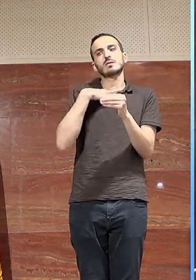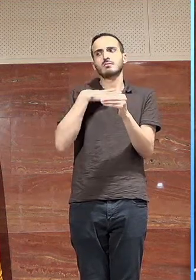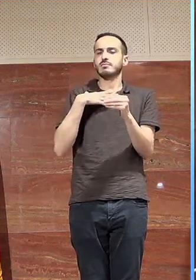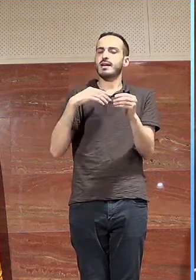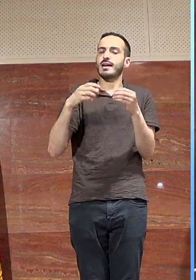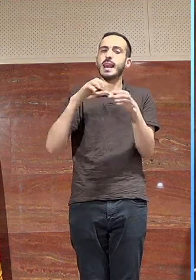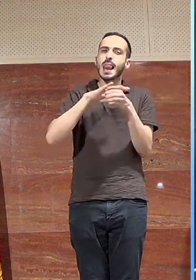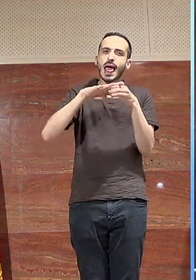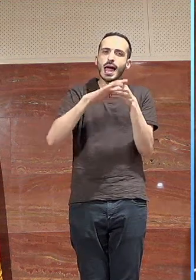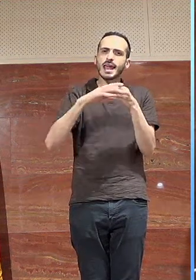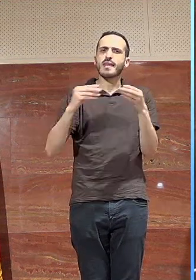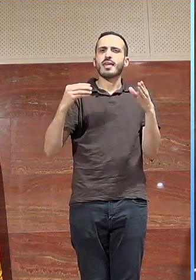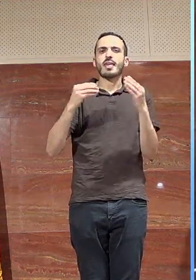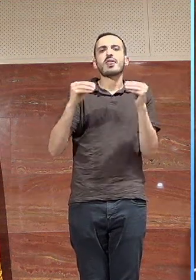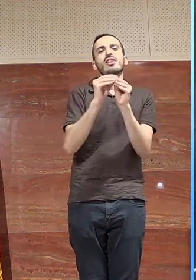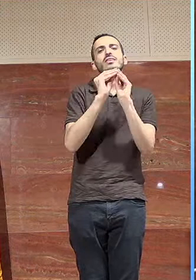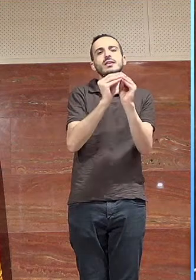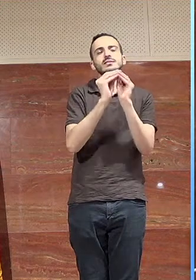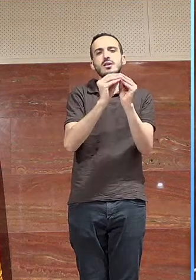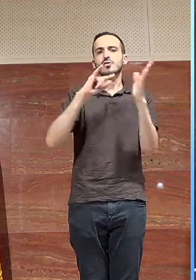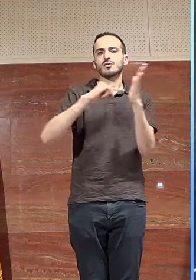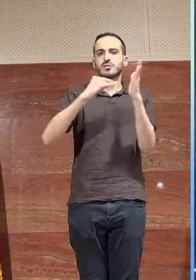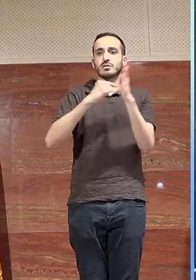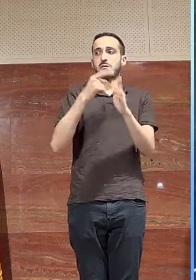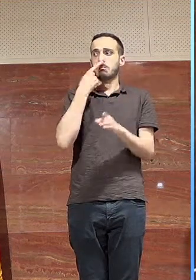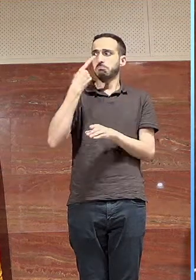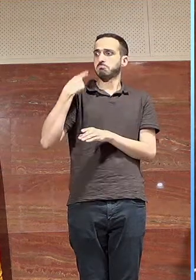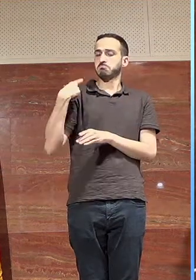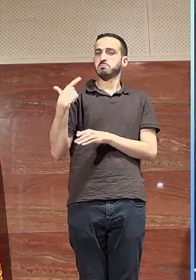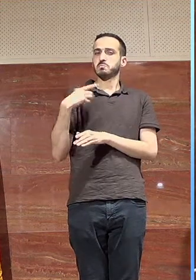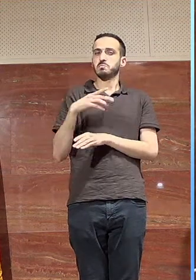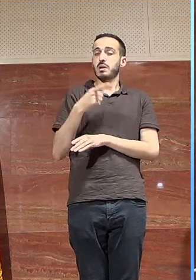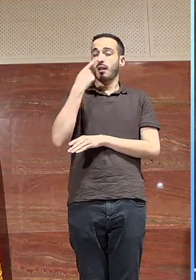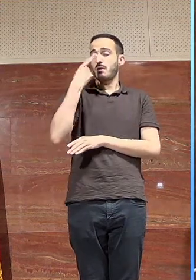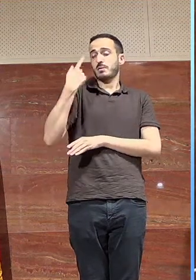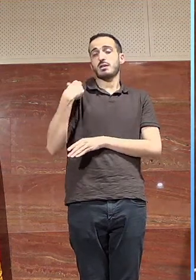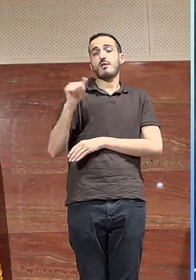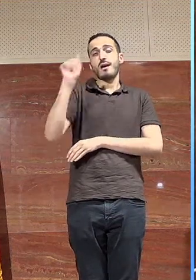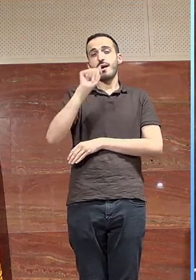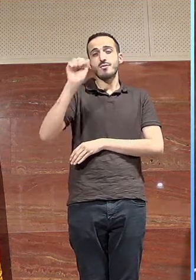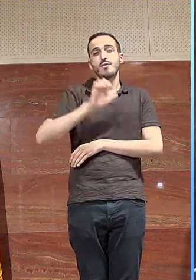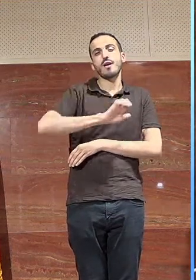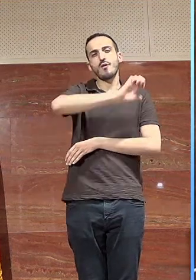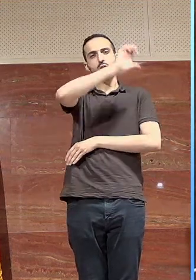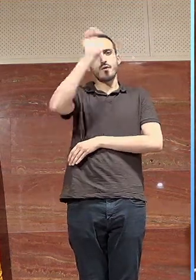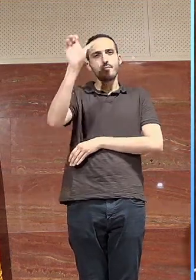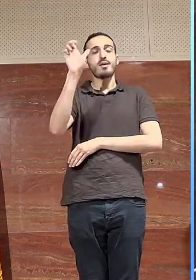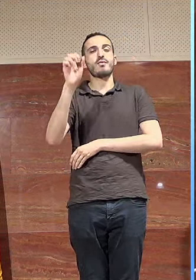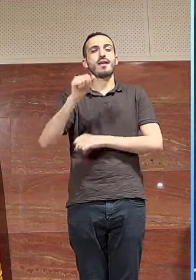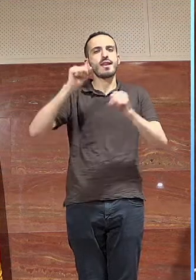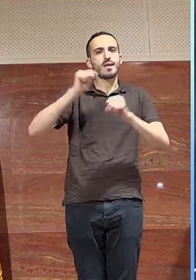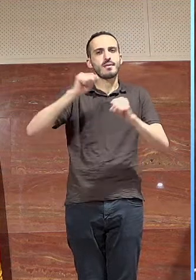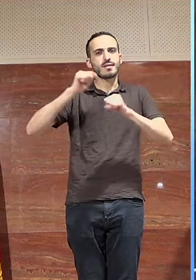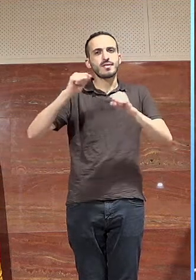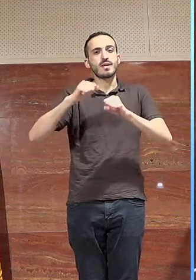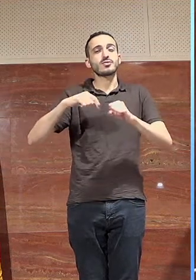desarrollo tecnológico el año pasado, aprovechando la celebración del Año Europeo del Envejecimiento Activo y la